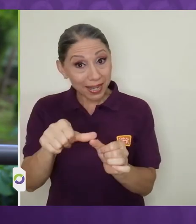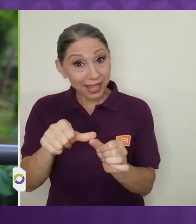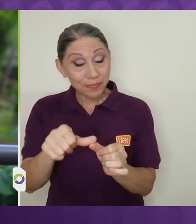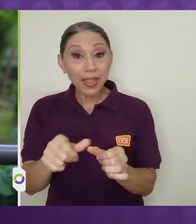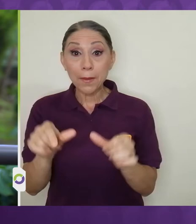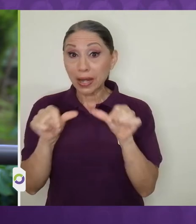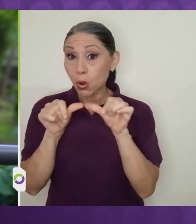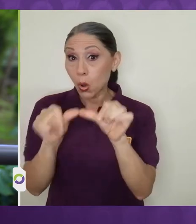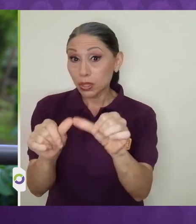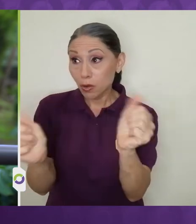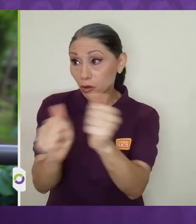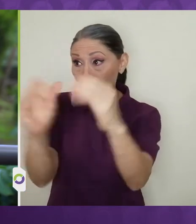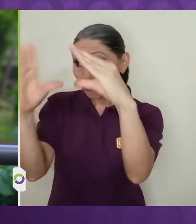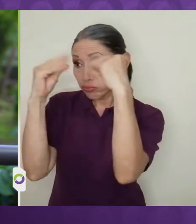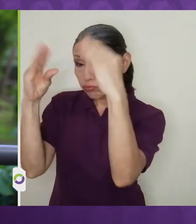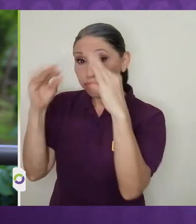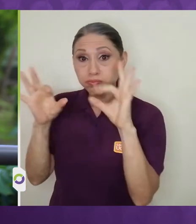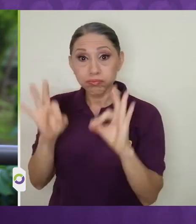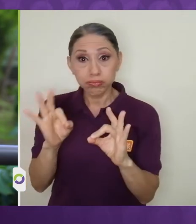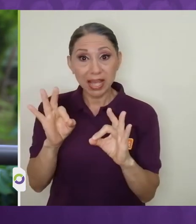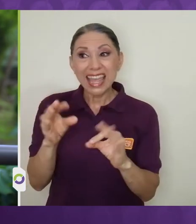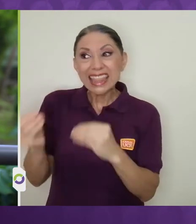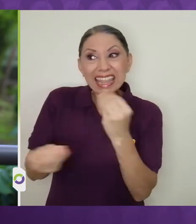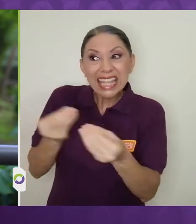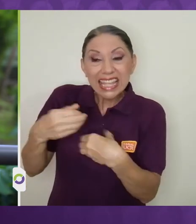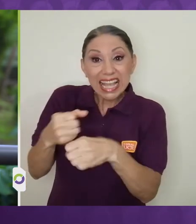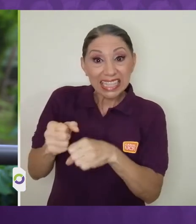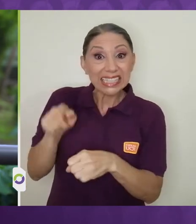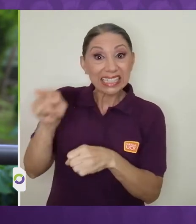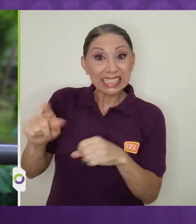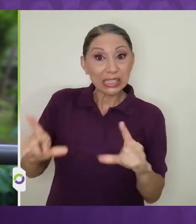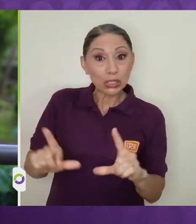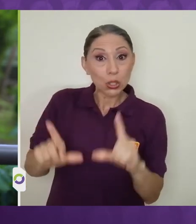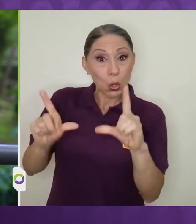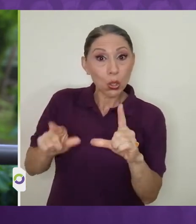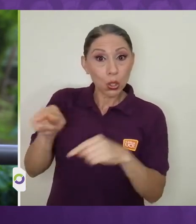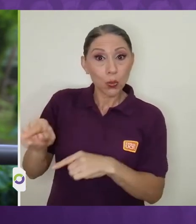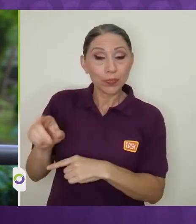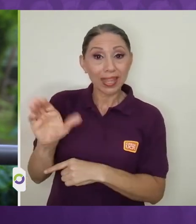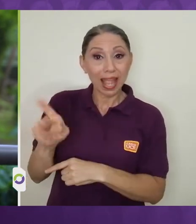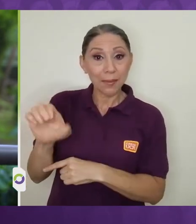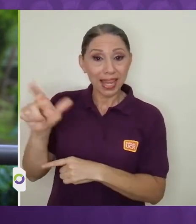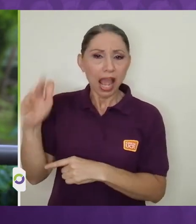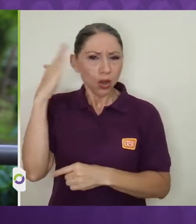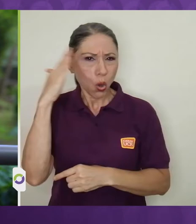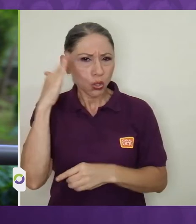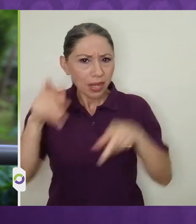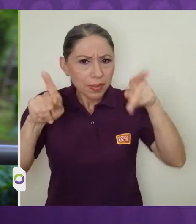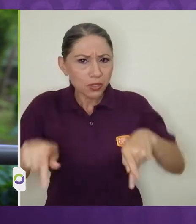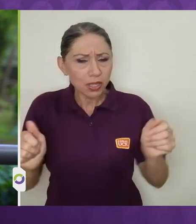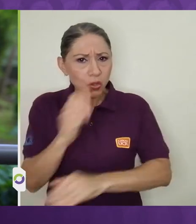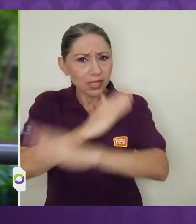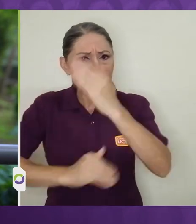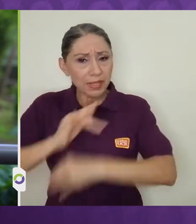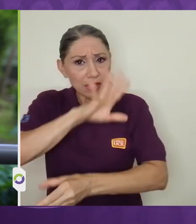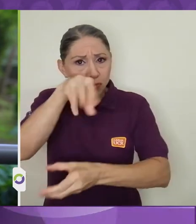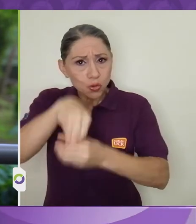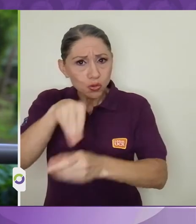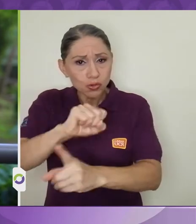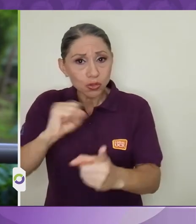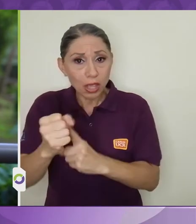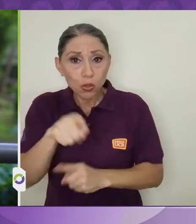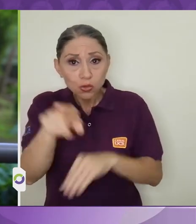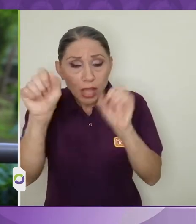Recuerde que para mantenerse al día con los detalles del desempeño de Camila en Tokio y conocer más sobre la inclusión de las personas con